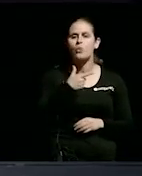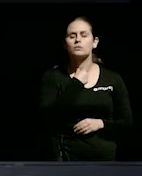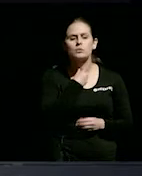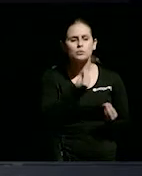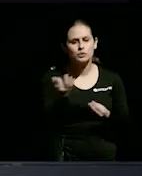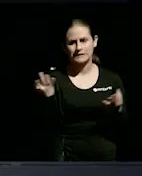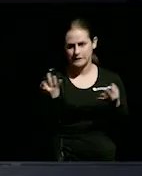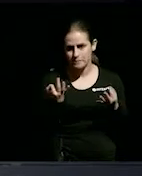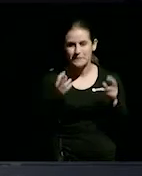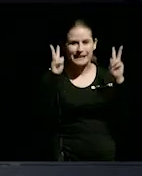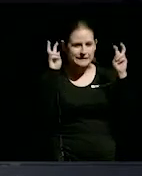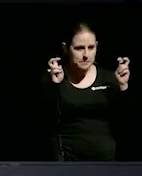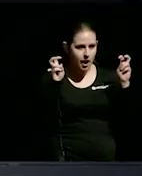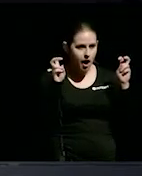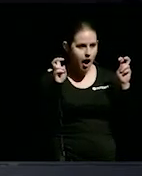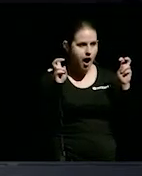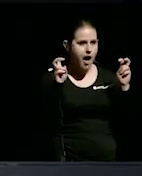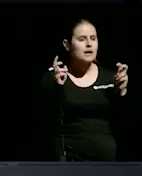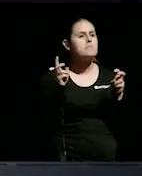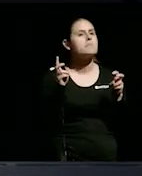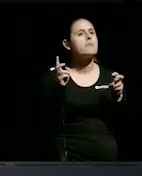habéis hablado de la implicación comunitaria